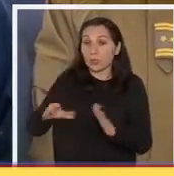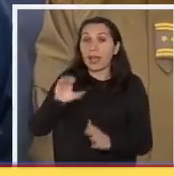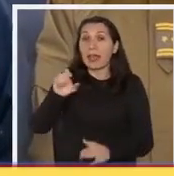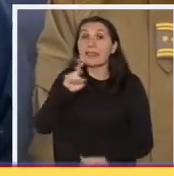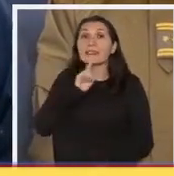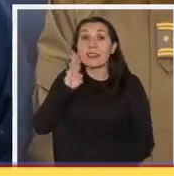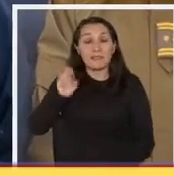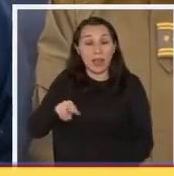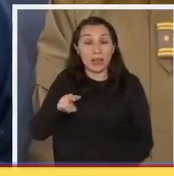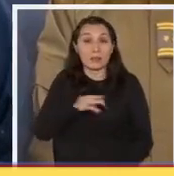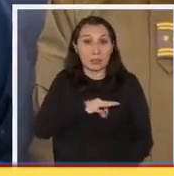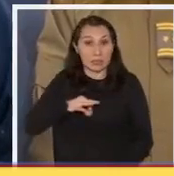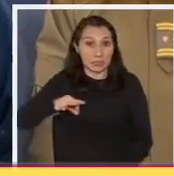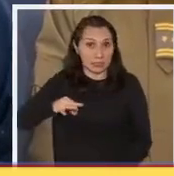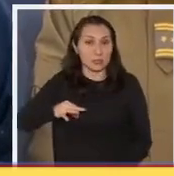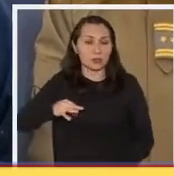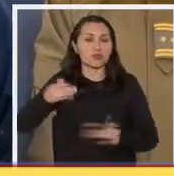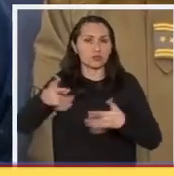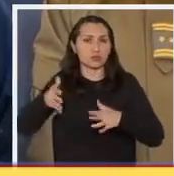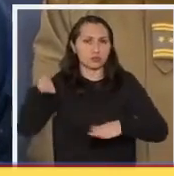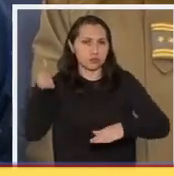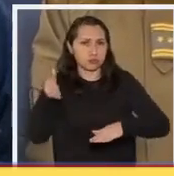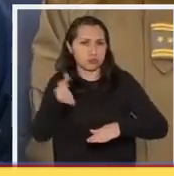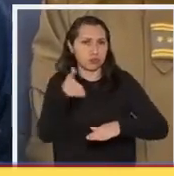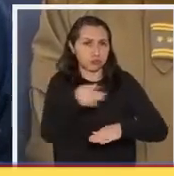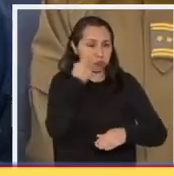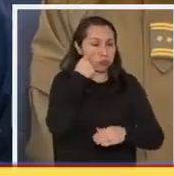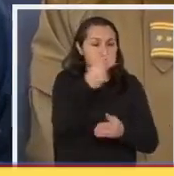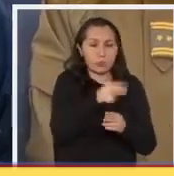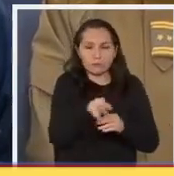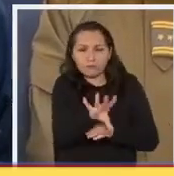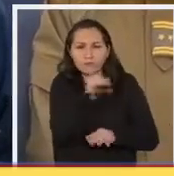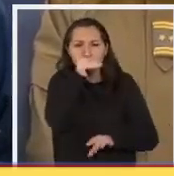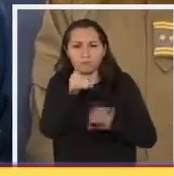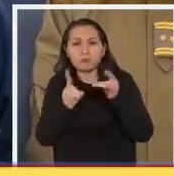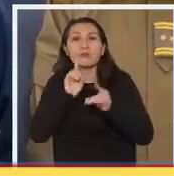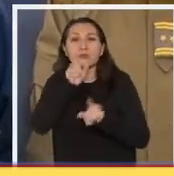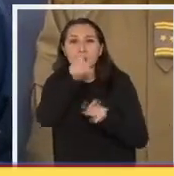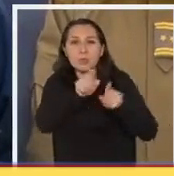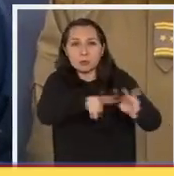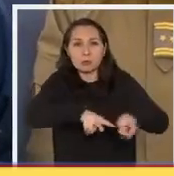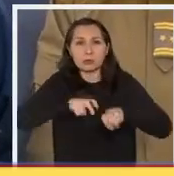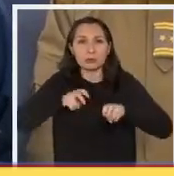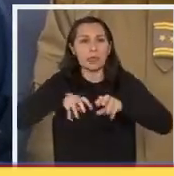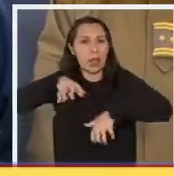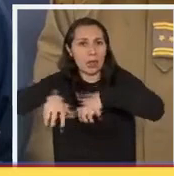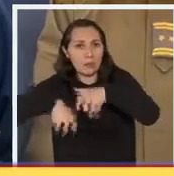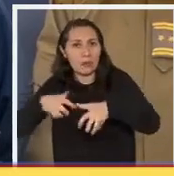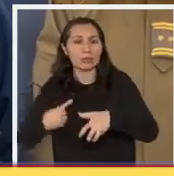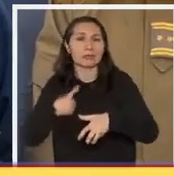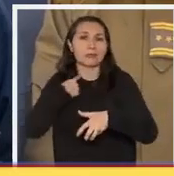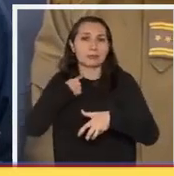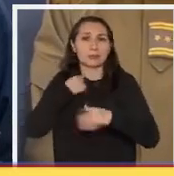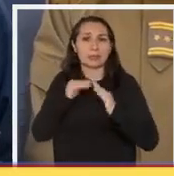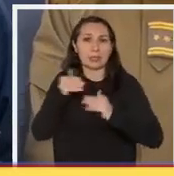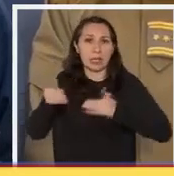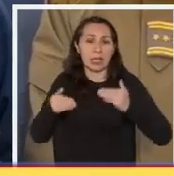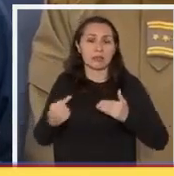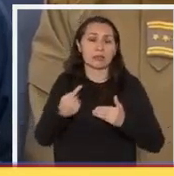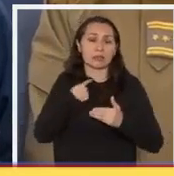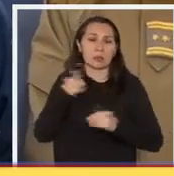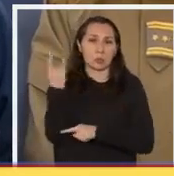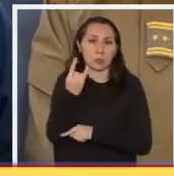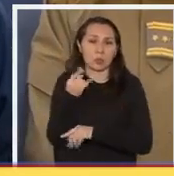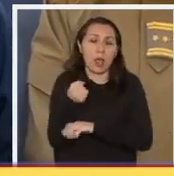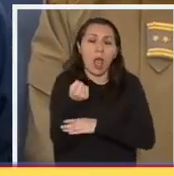Esteban Valenzuela ha estado desplegado en el territorio para identificar a los agricultores, ganaderos y campesinos que han sido afectados por la emergencia e ir